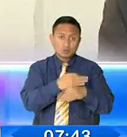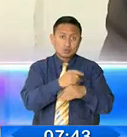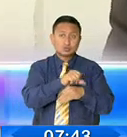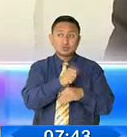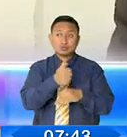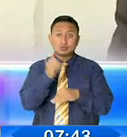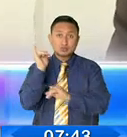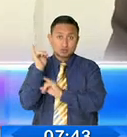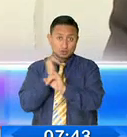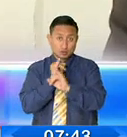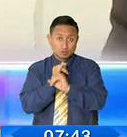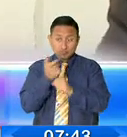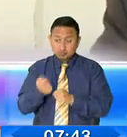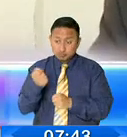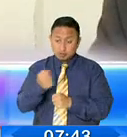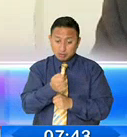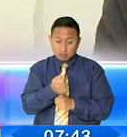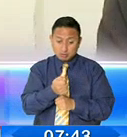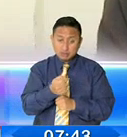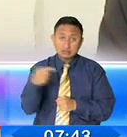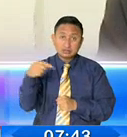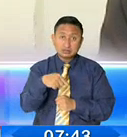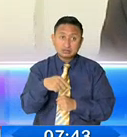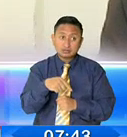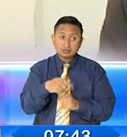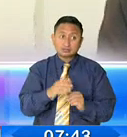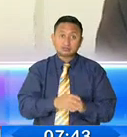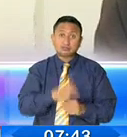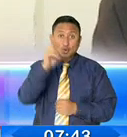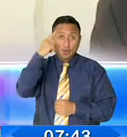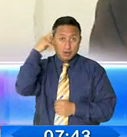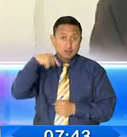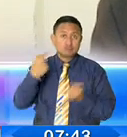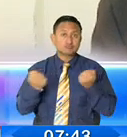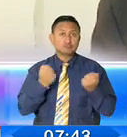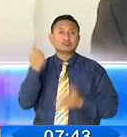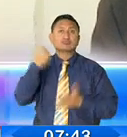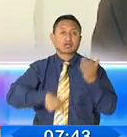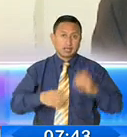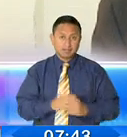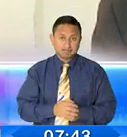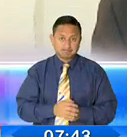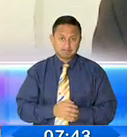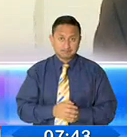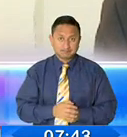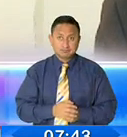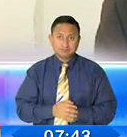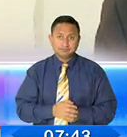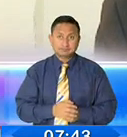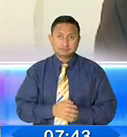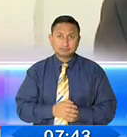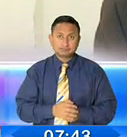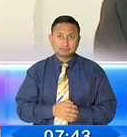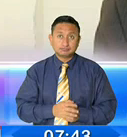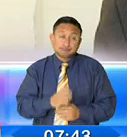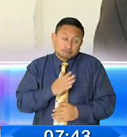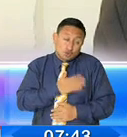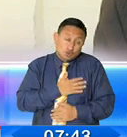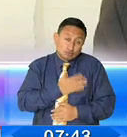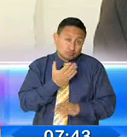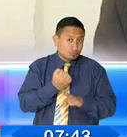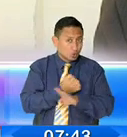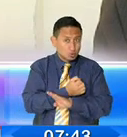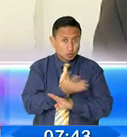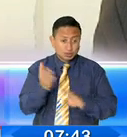organismos que van a quedar y cuáles van a ser tomadas desde el gobierno central. En todo caso, considero